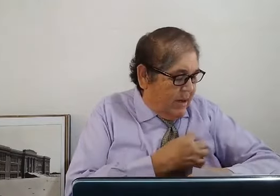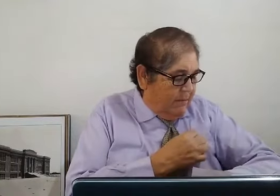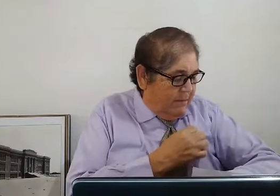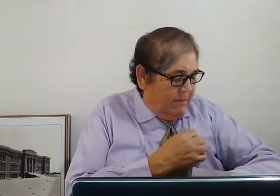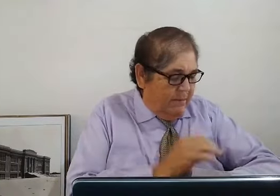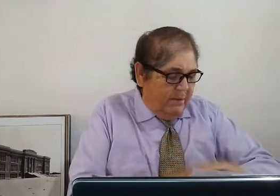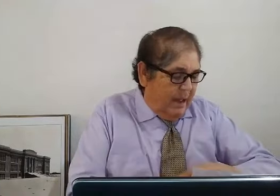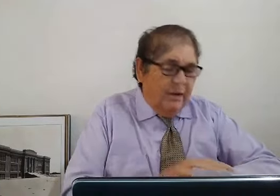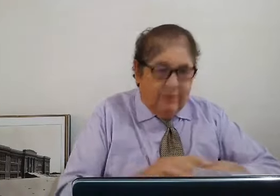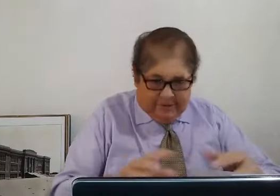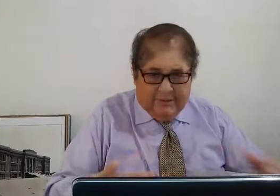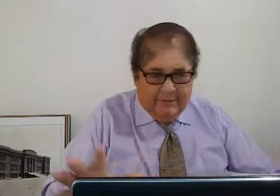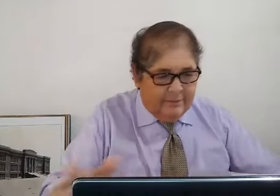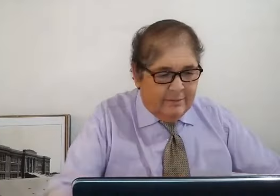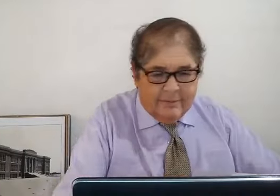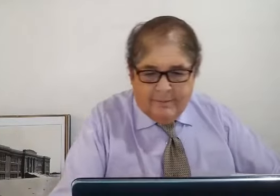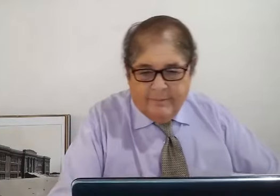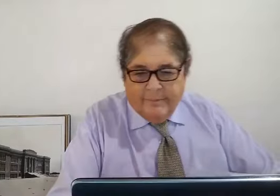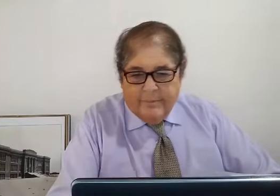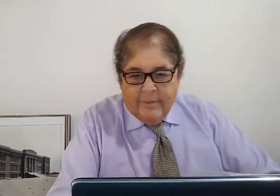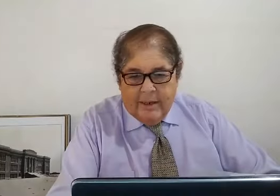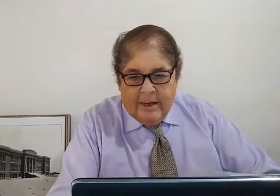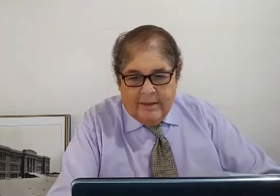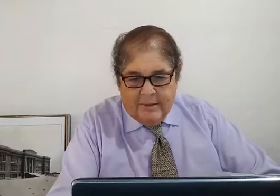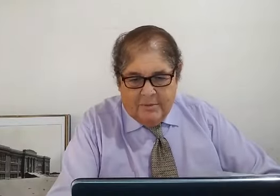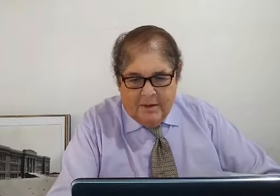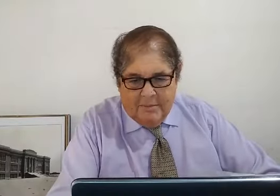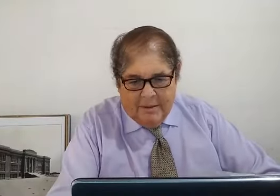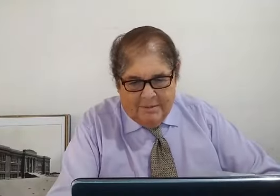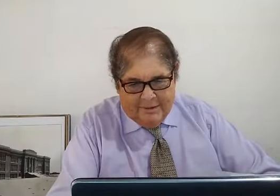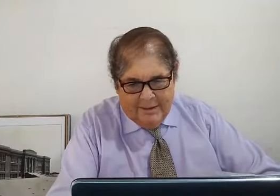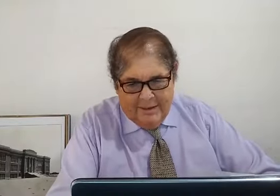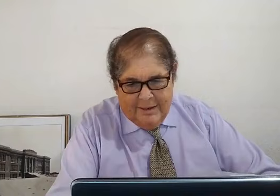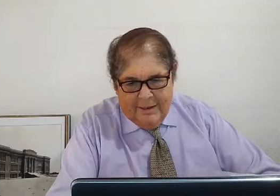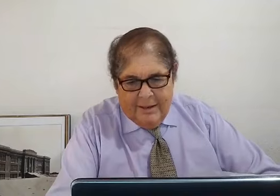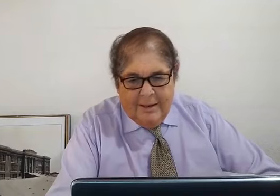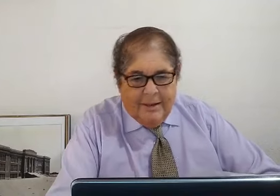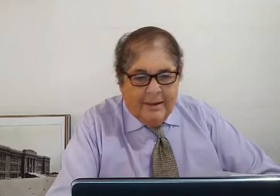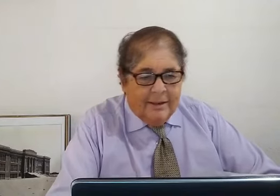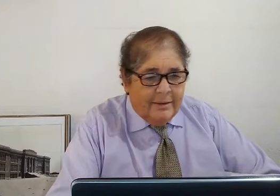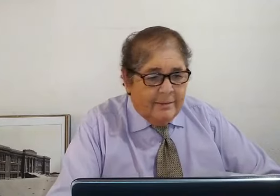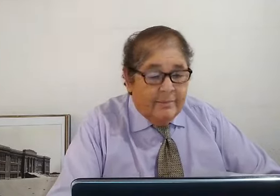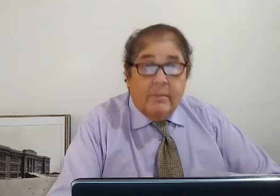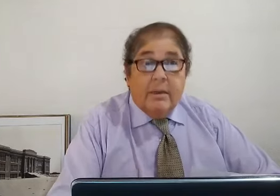será? Algo así, ¿no? Gracias, muy amables.